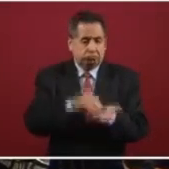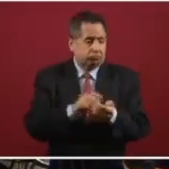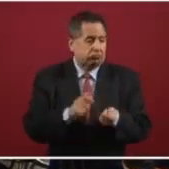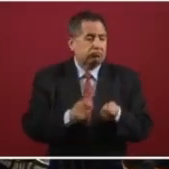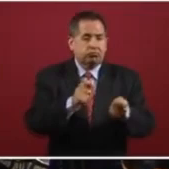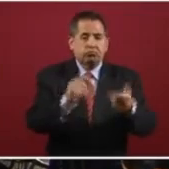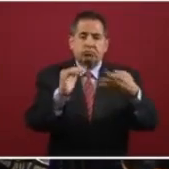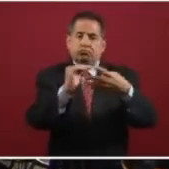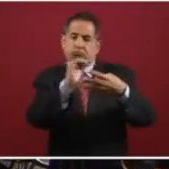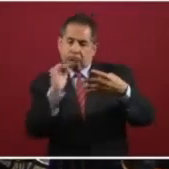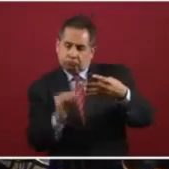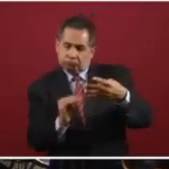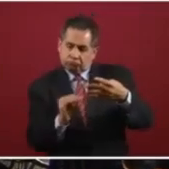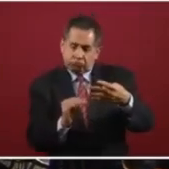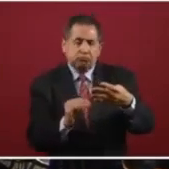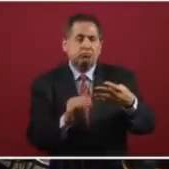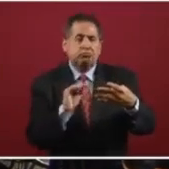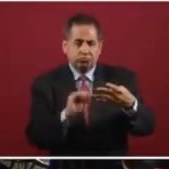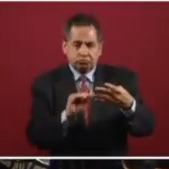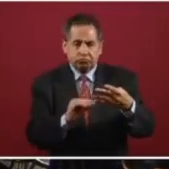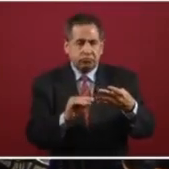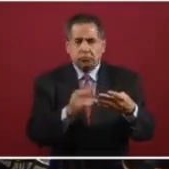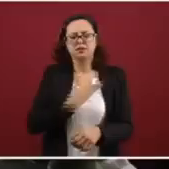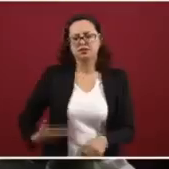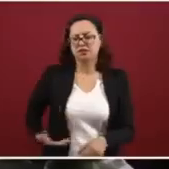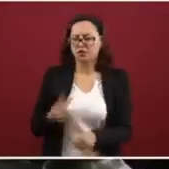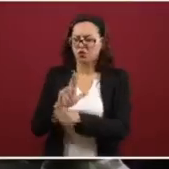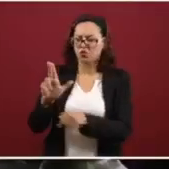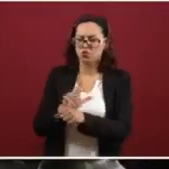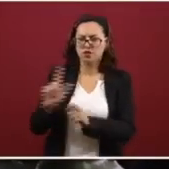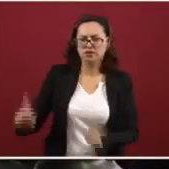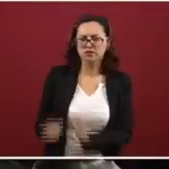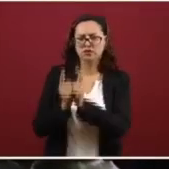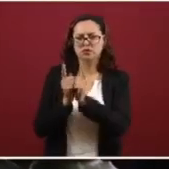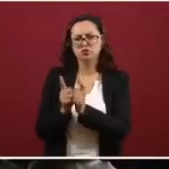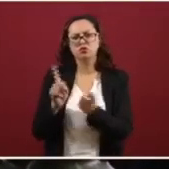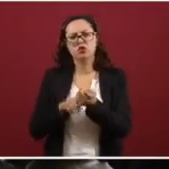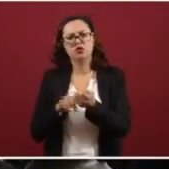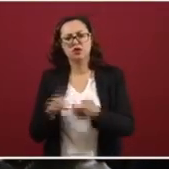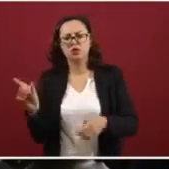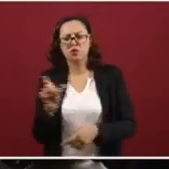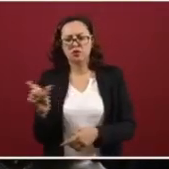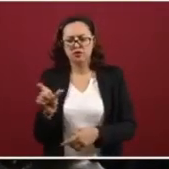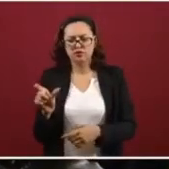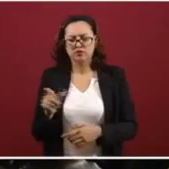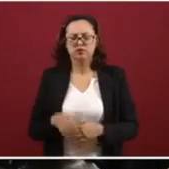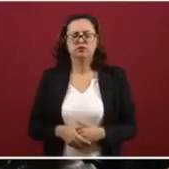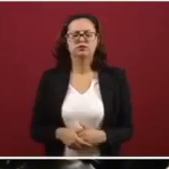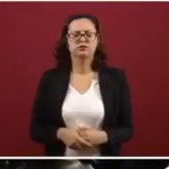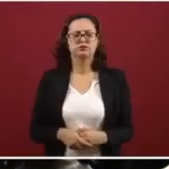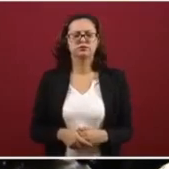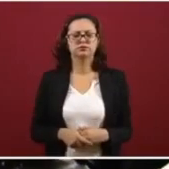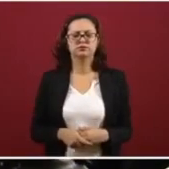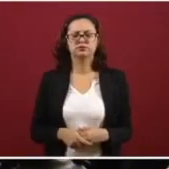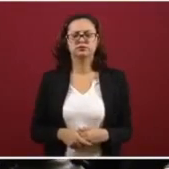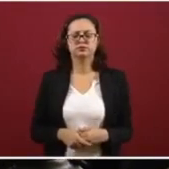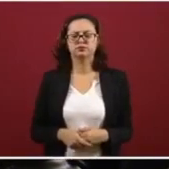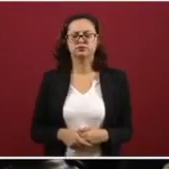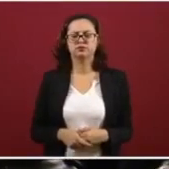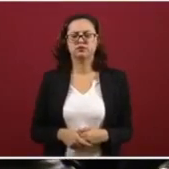sábado para hablar del fenómeno migratorio y el plan integral para el desarrollo de la región. Nosotros vamos a continuar